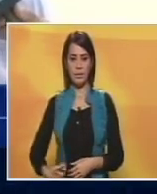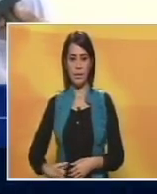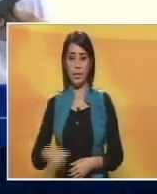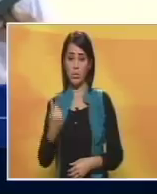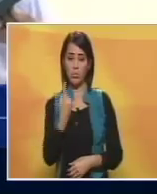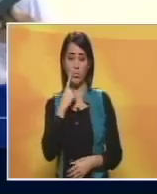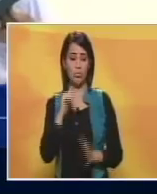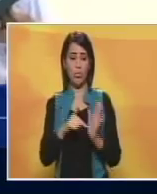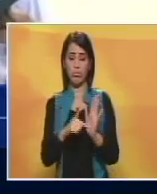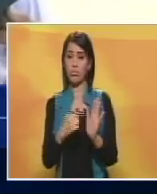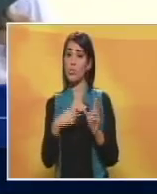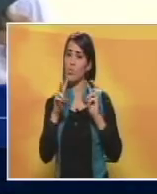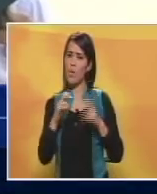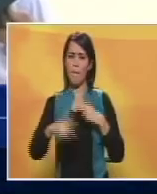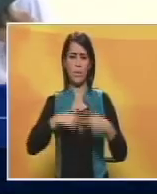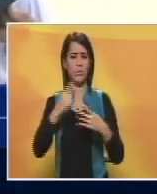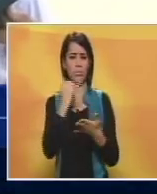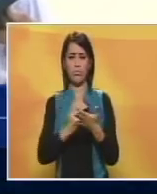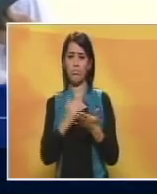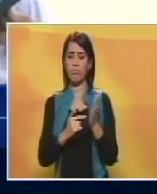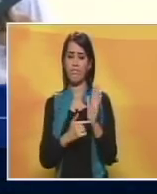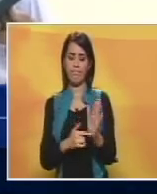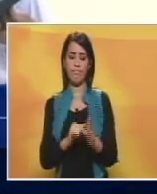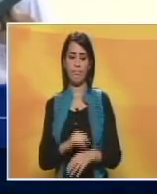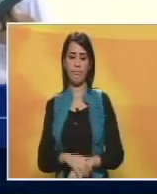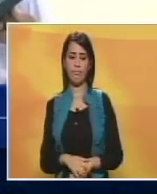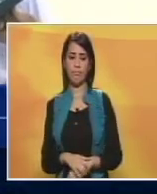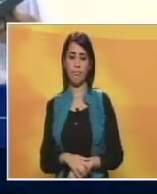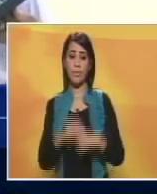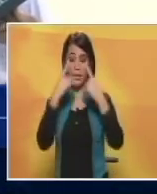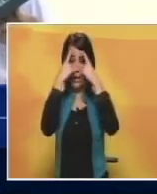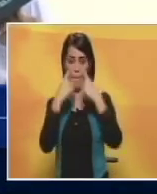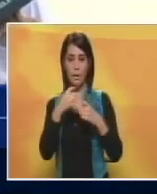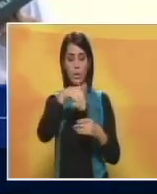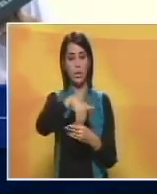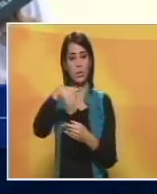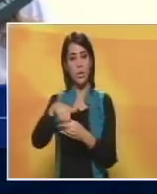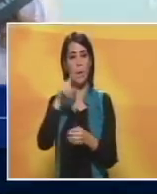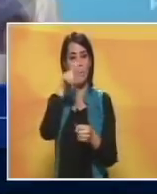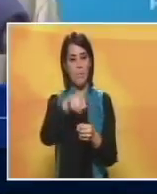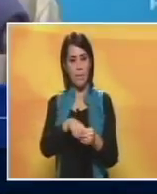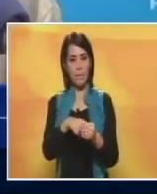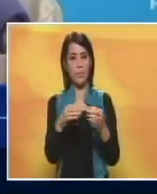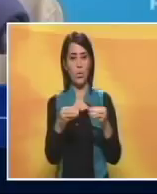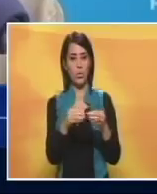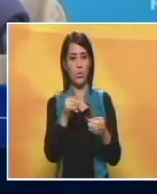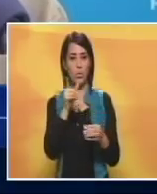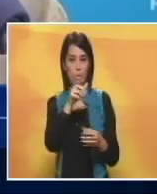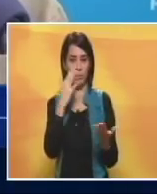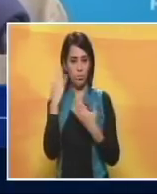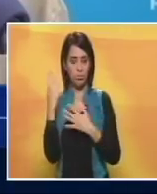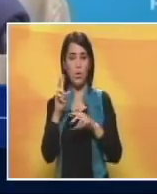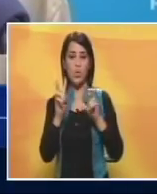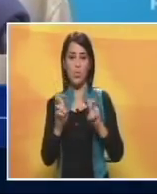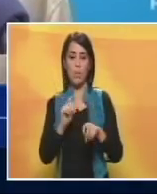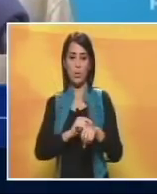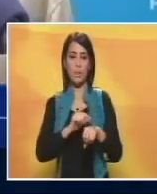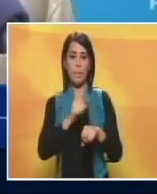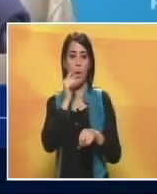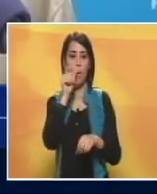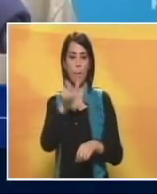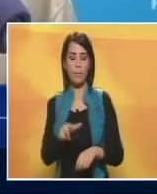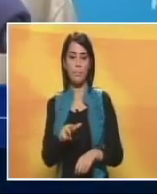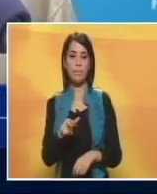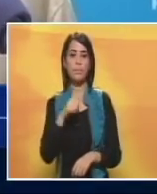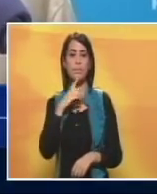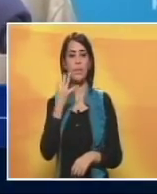no requiere un nuevo proceso de validación. Por su parte, el experto electoral y miembro de la Dirección Nacional de Un Nuevo Tiempo, Vicente Bello,